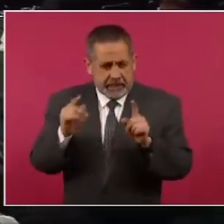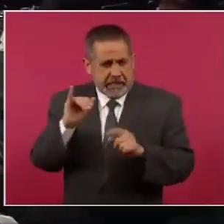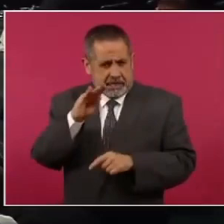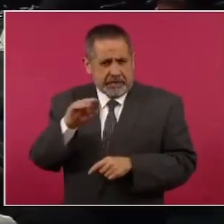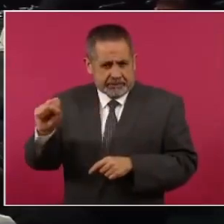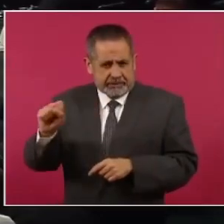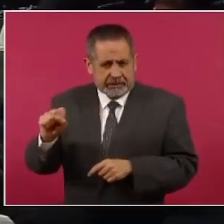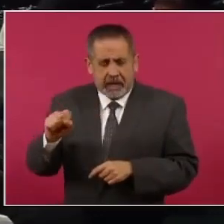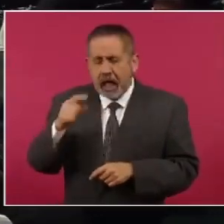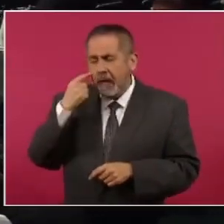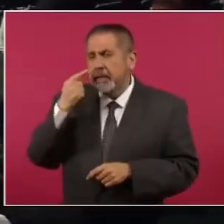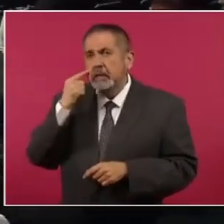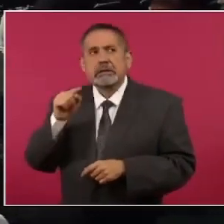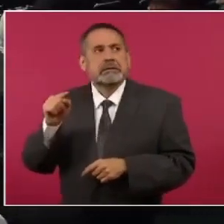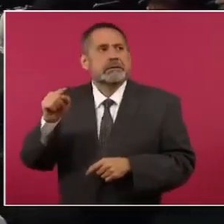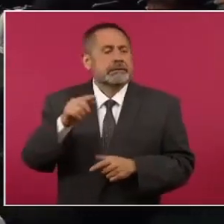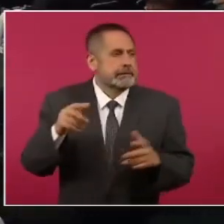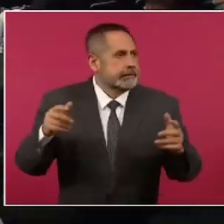Bienestar,